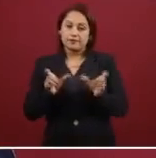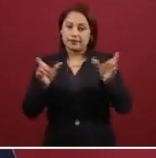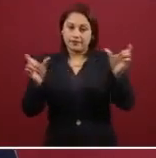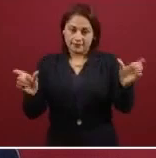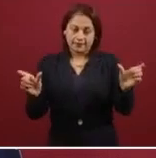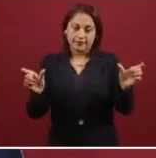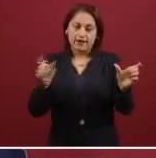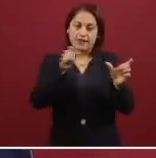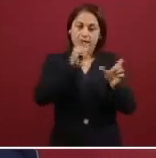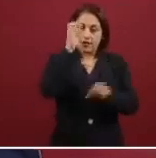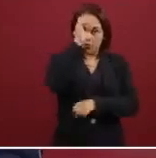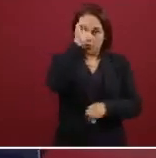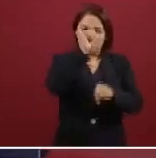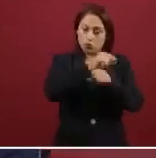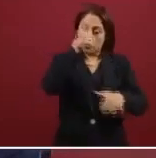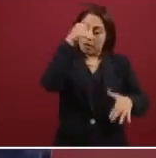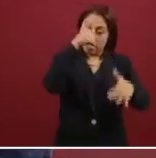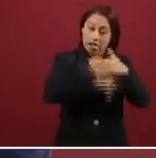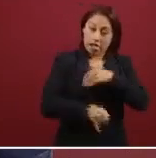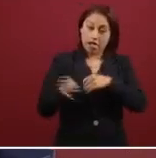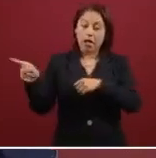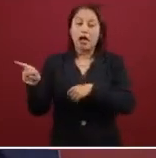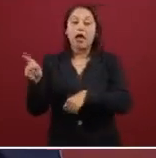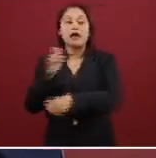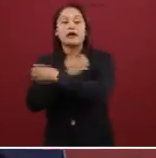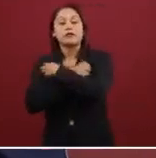eso es más que la educación.